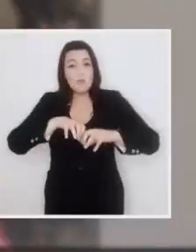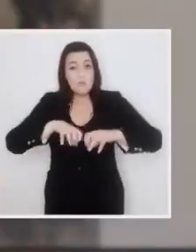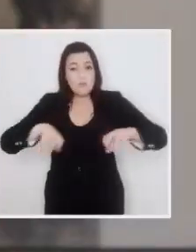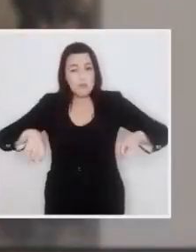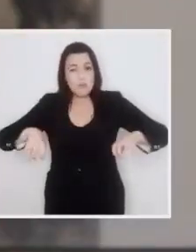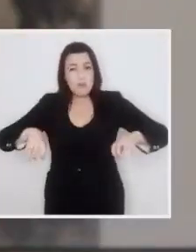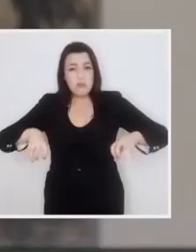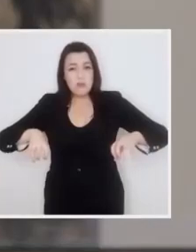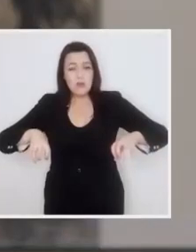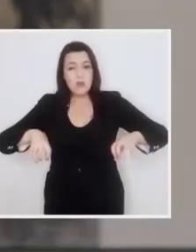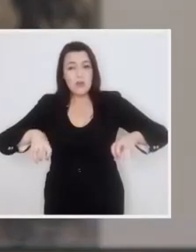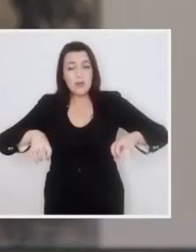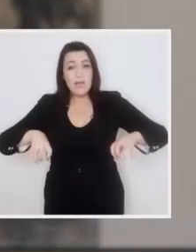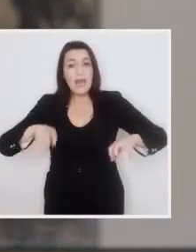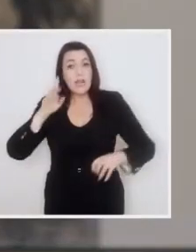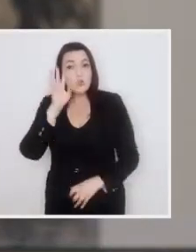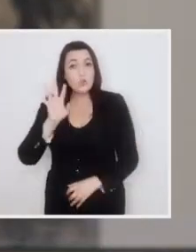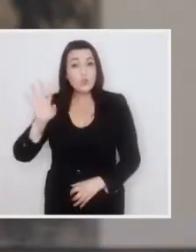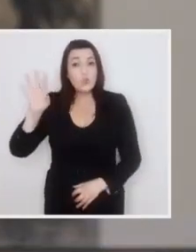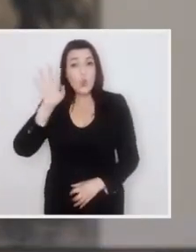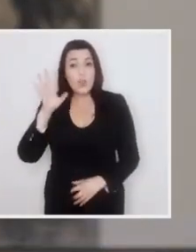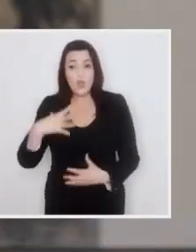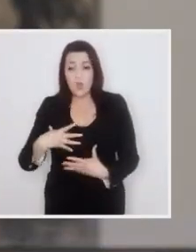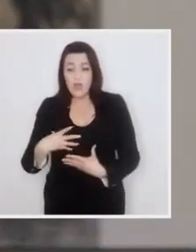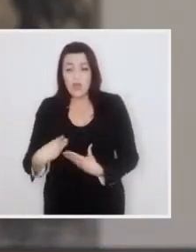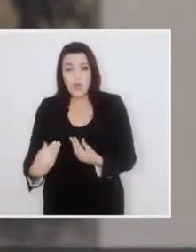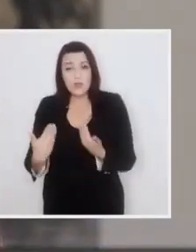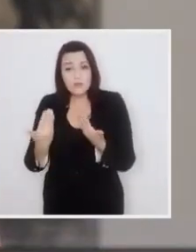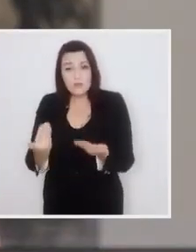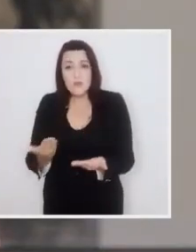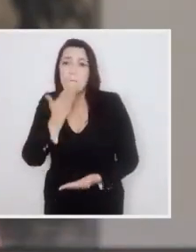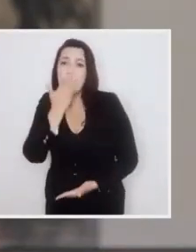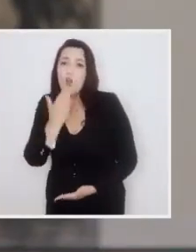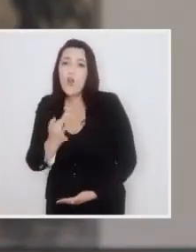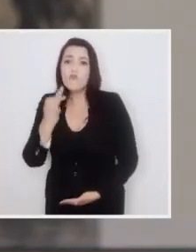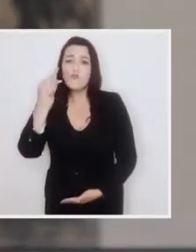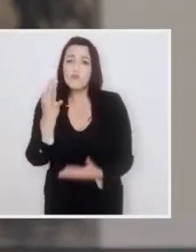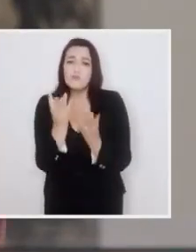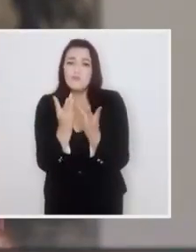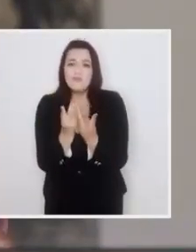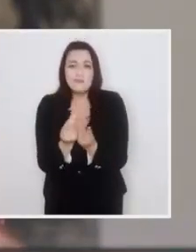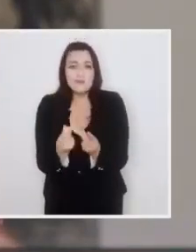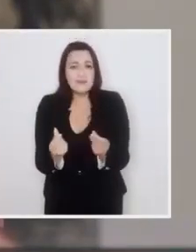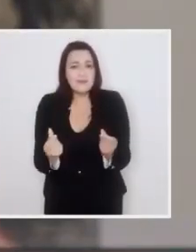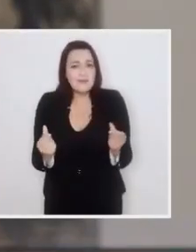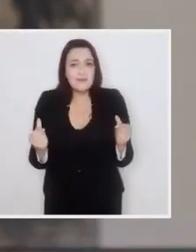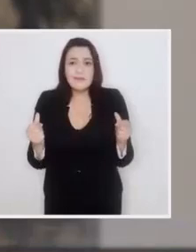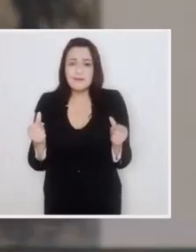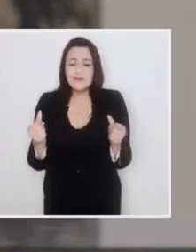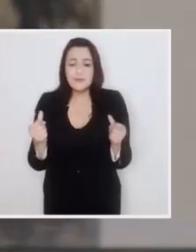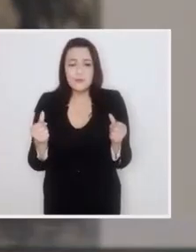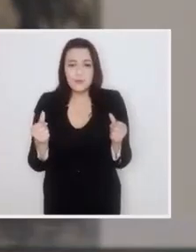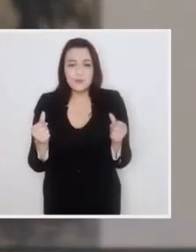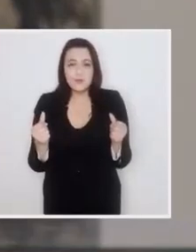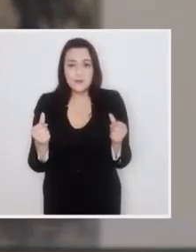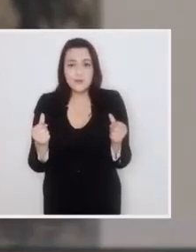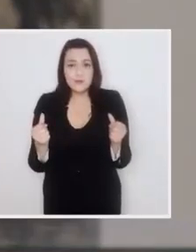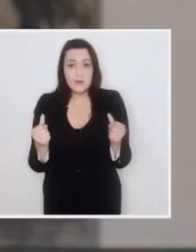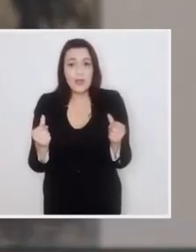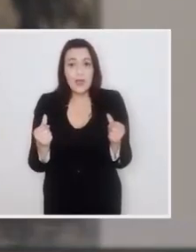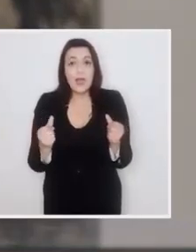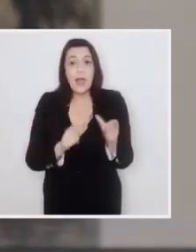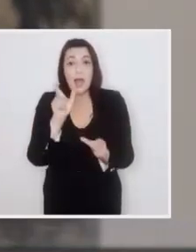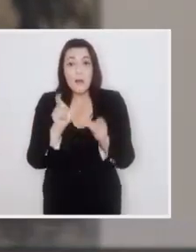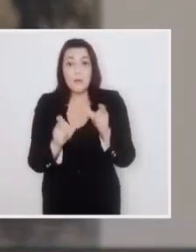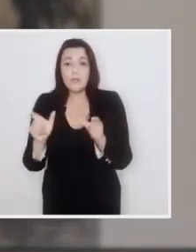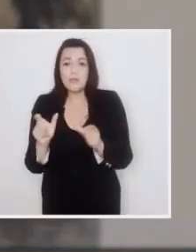en manos de los extremos, el sueño de dejarle a nuestros hijos su mejor futuro se desvanece. Y ahí es la gente